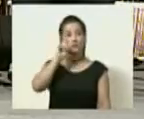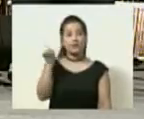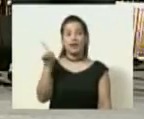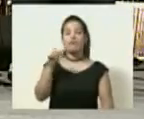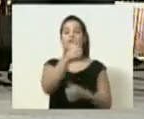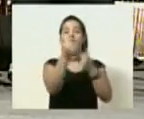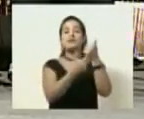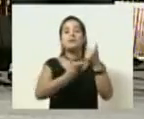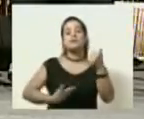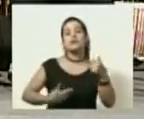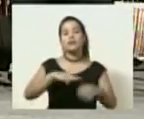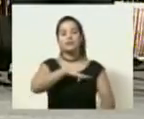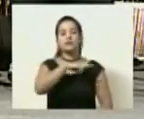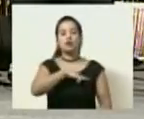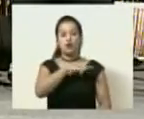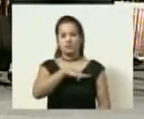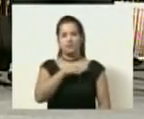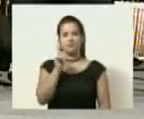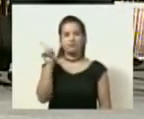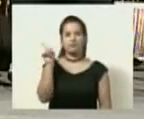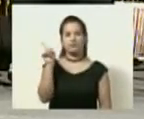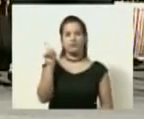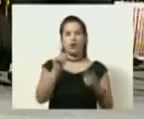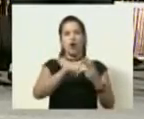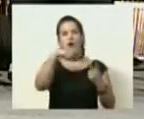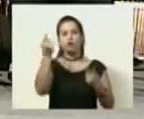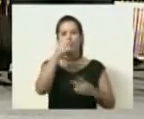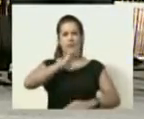misiones. Compañero Ubel Roa,